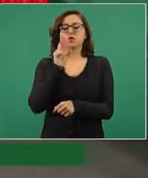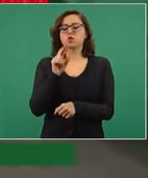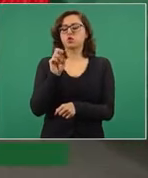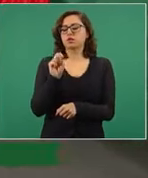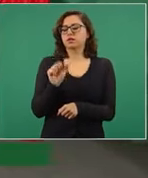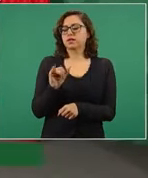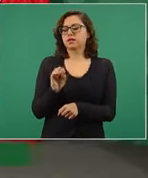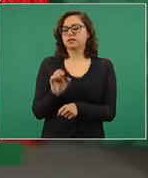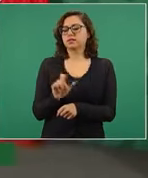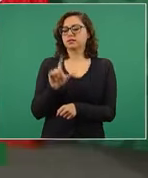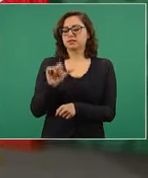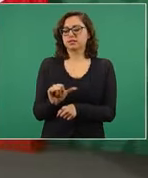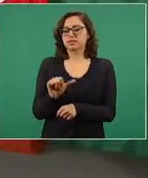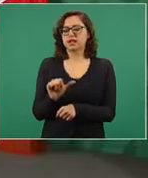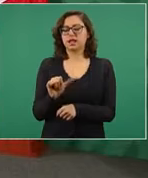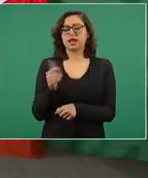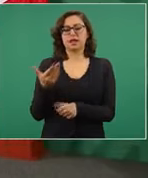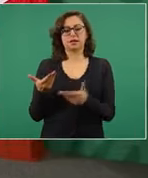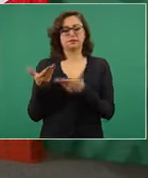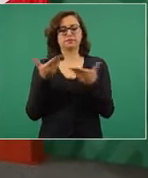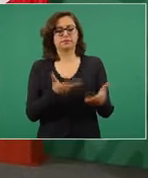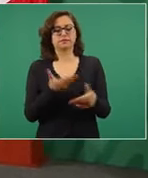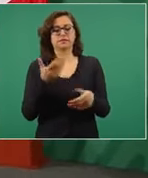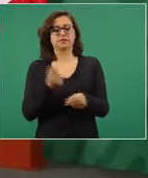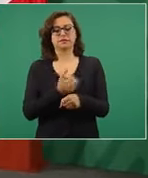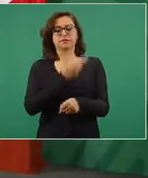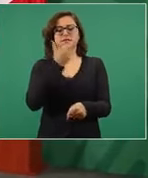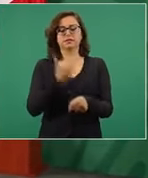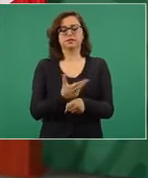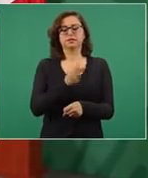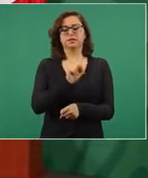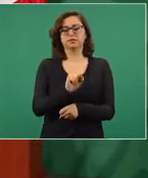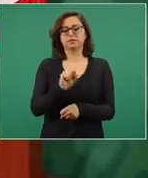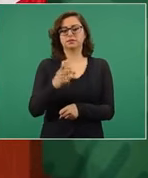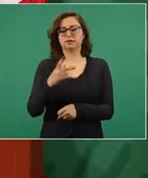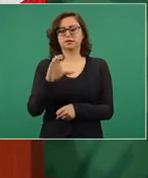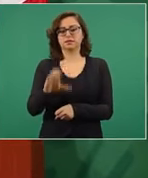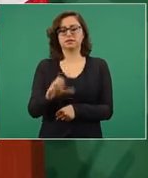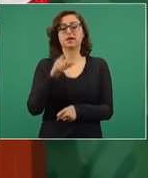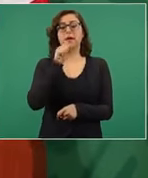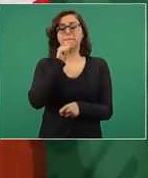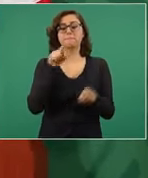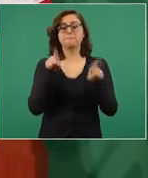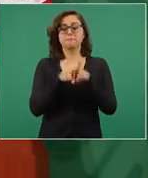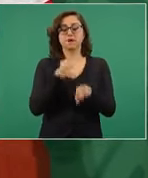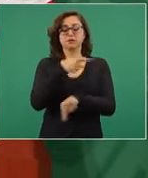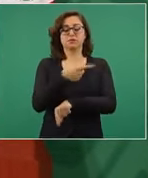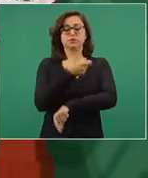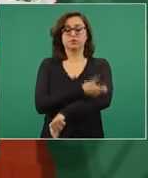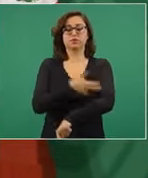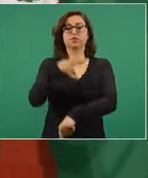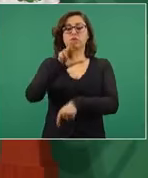secretaria de Seguridad y Protección Ciudadana, es la coordinadora Rosa Isela Rodríguez del Gabinete de